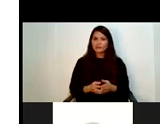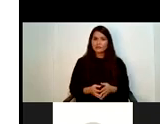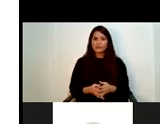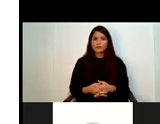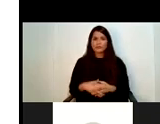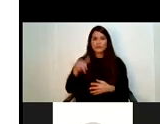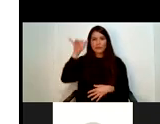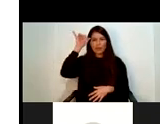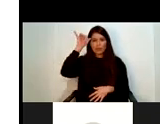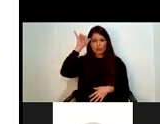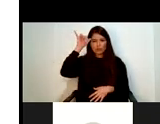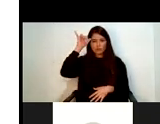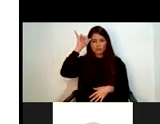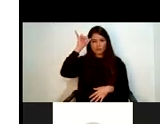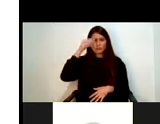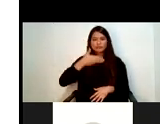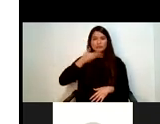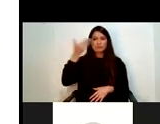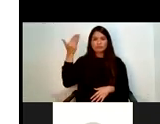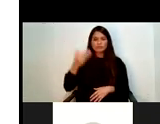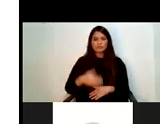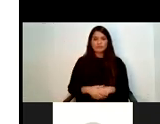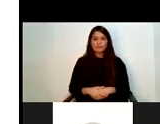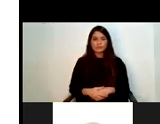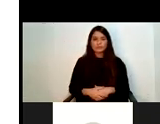perdón, me tengo el...